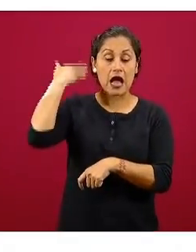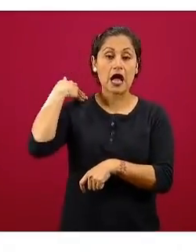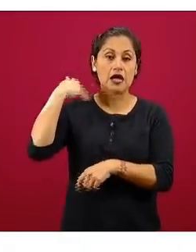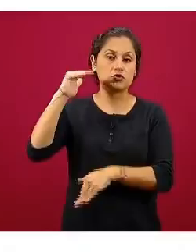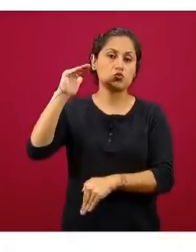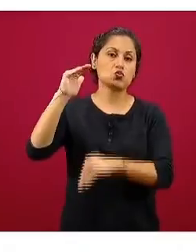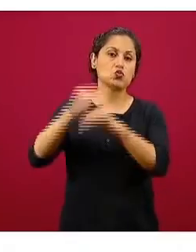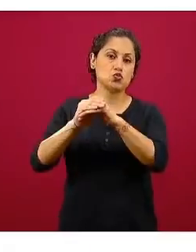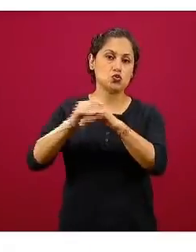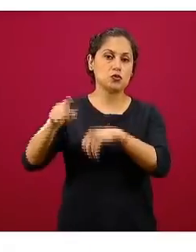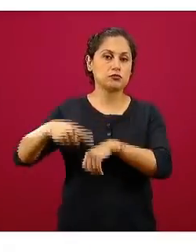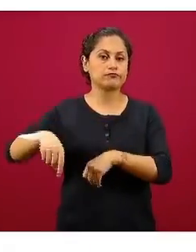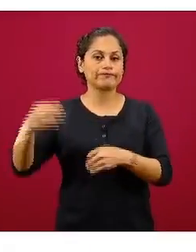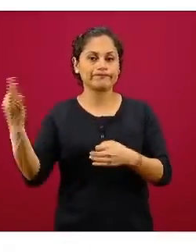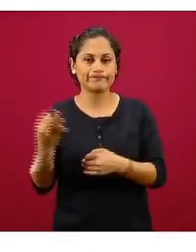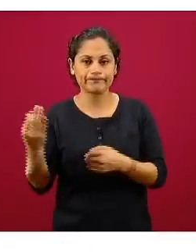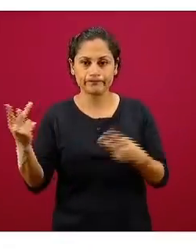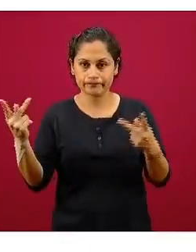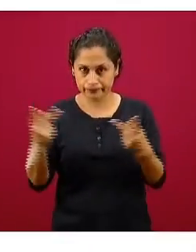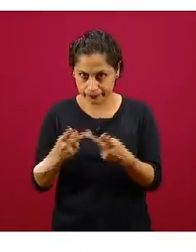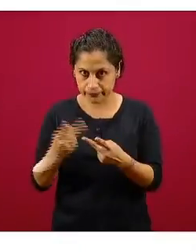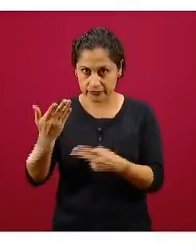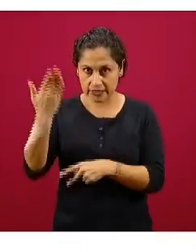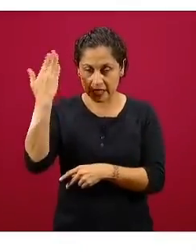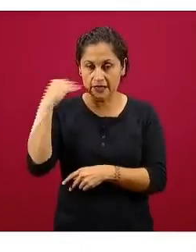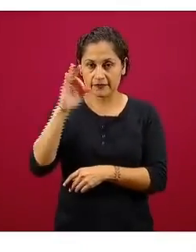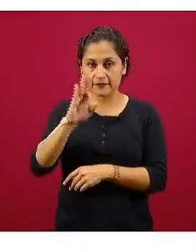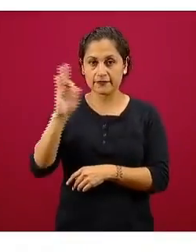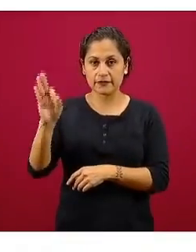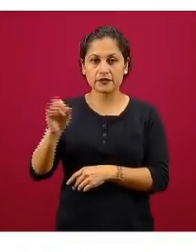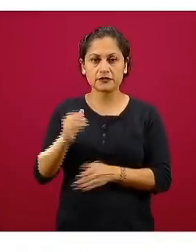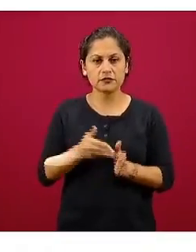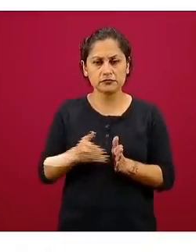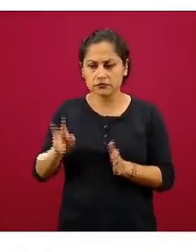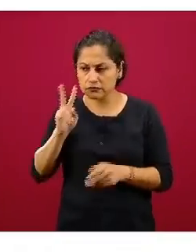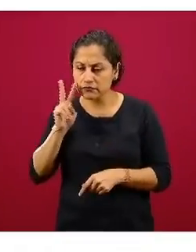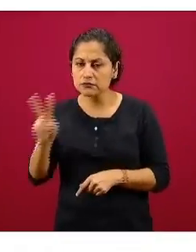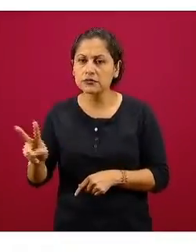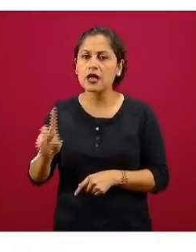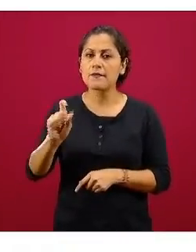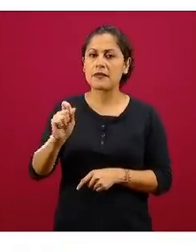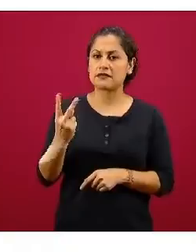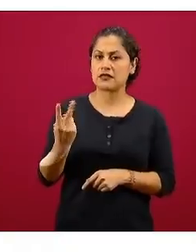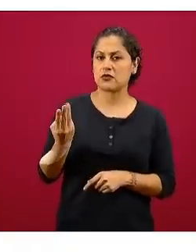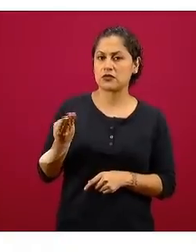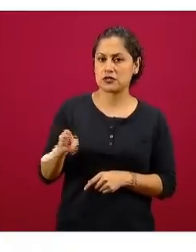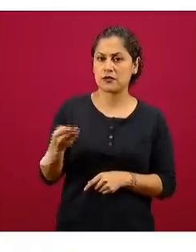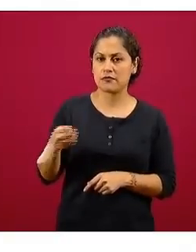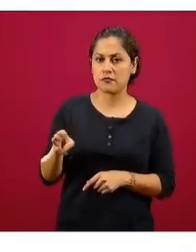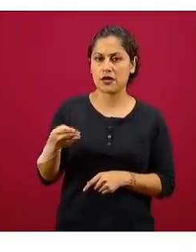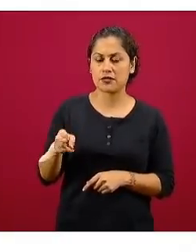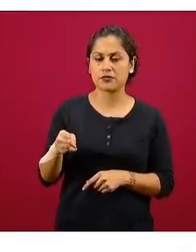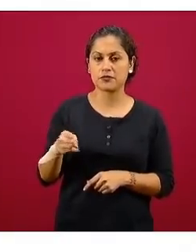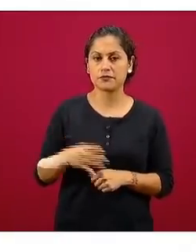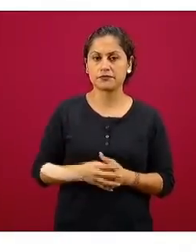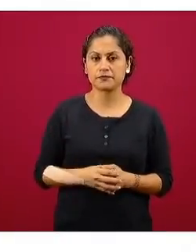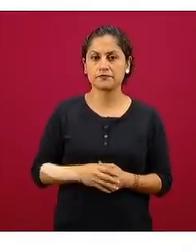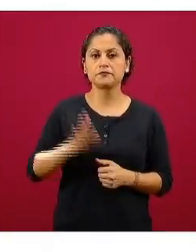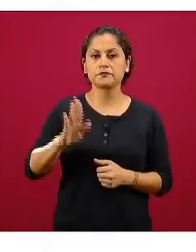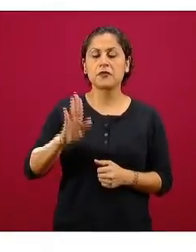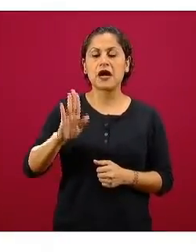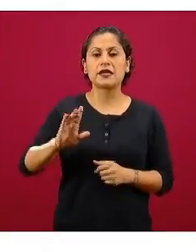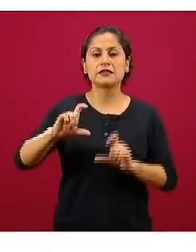había predicho, en la fecha predicha, este es el 22 de mayo, y se ve un